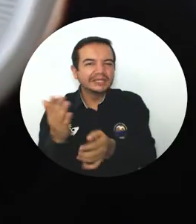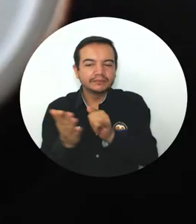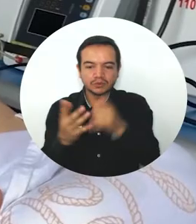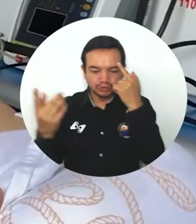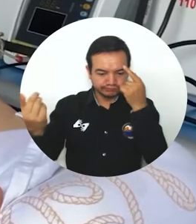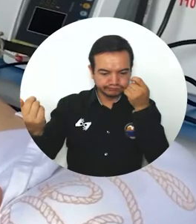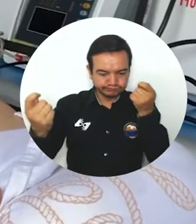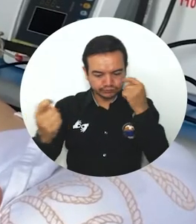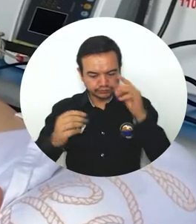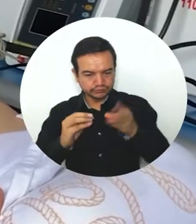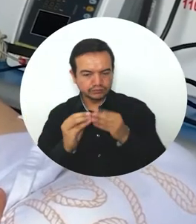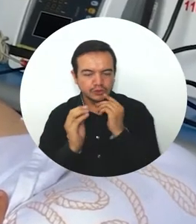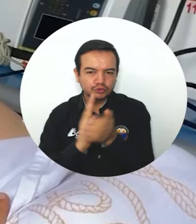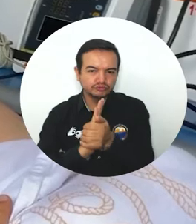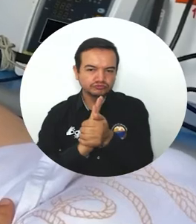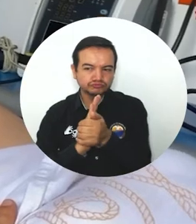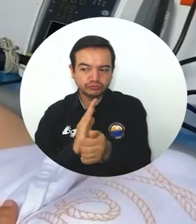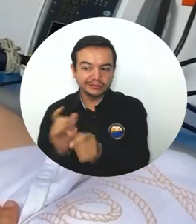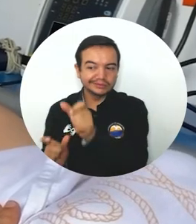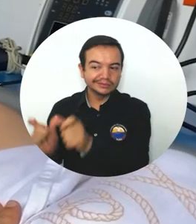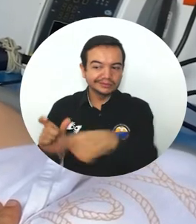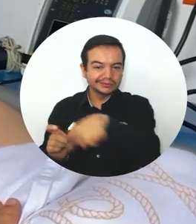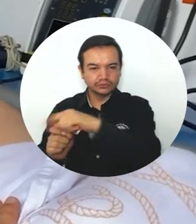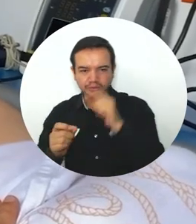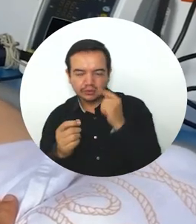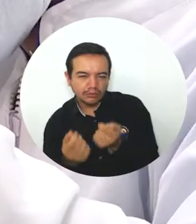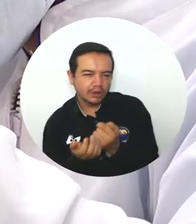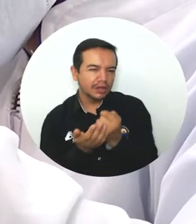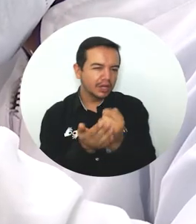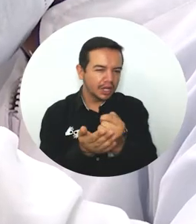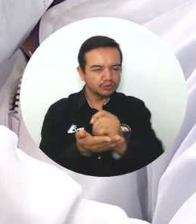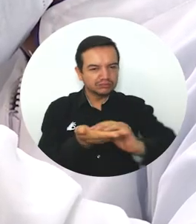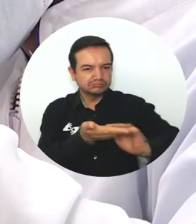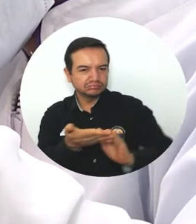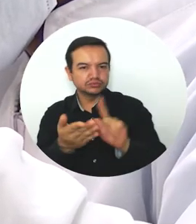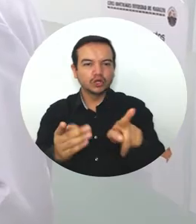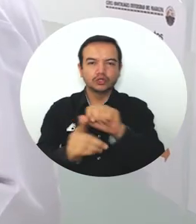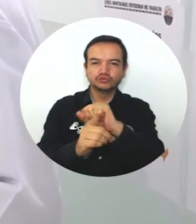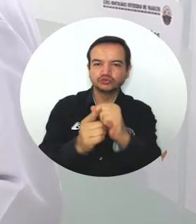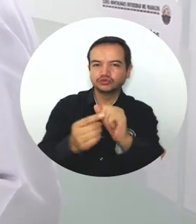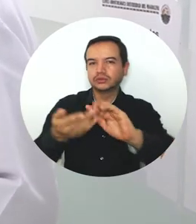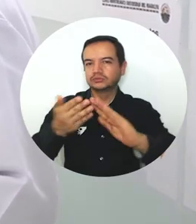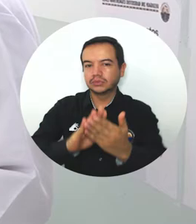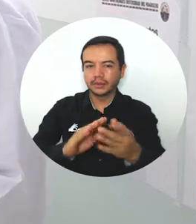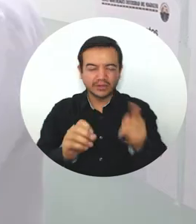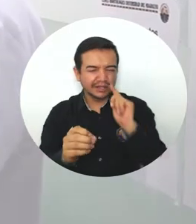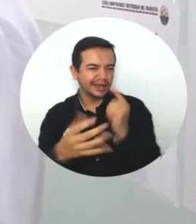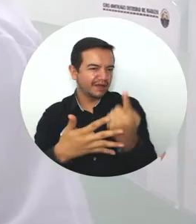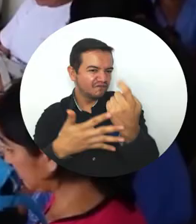que le permitan al maestrante formular proyectos de intervención social comunitaria que den respuesta a las